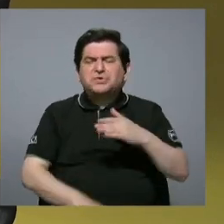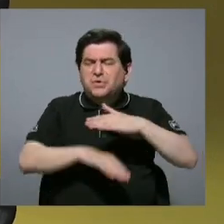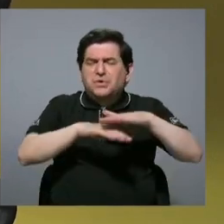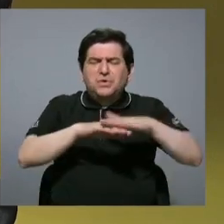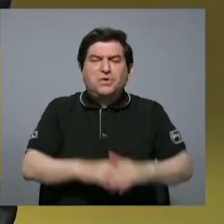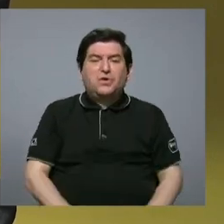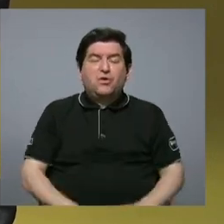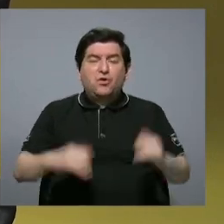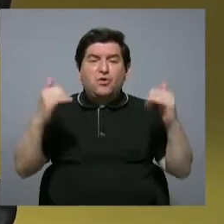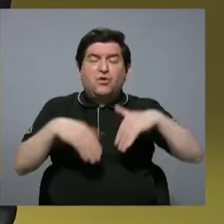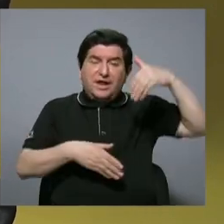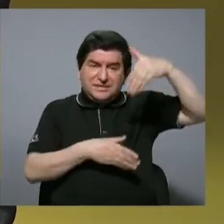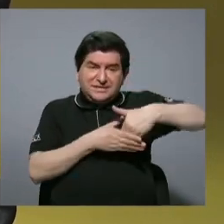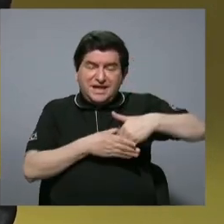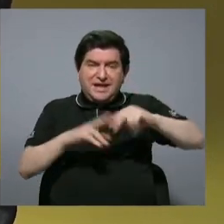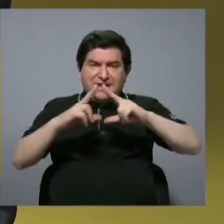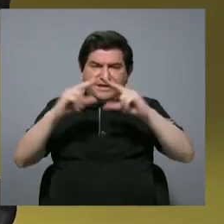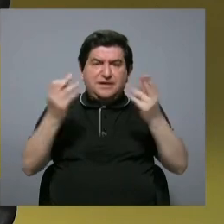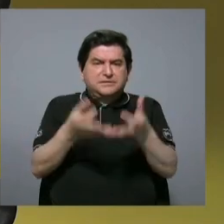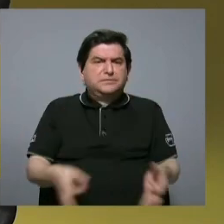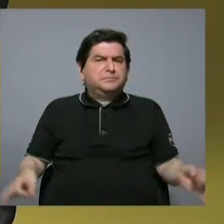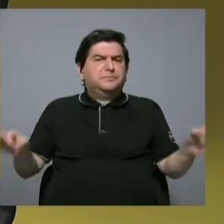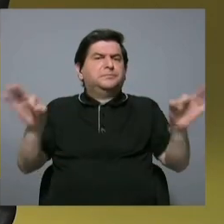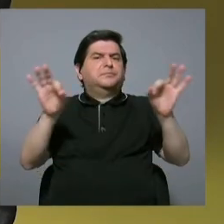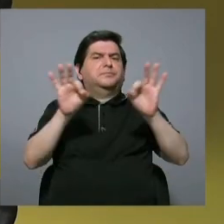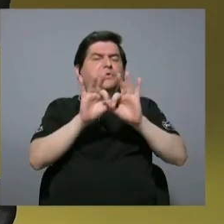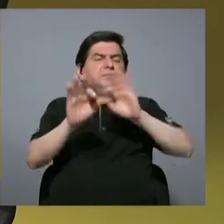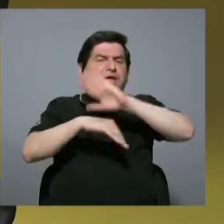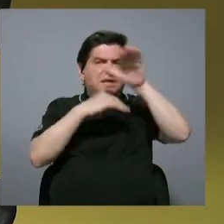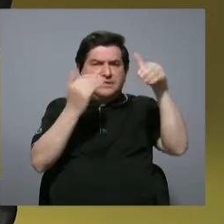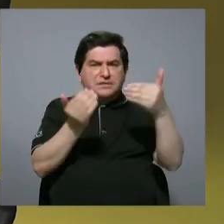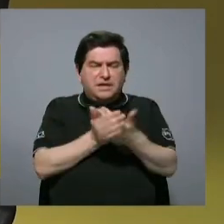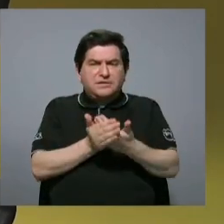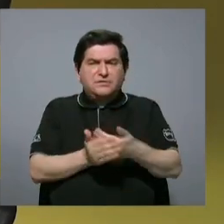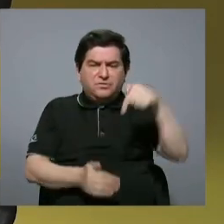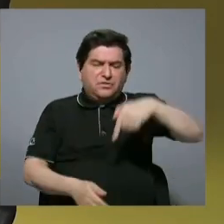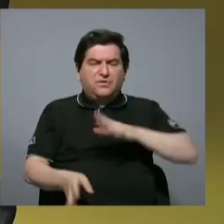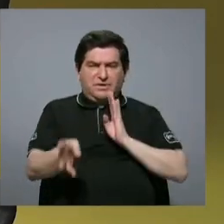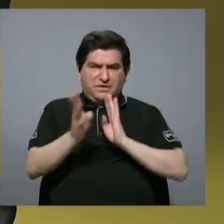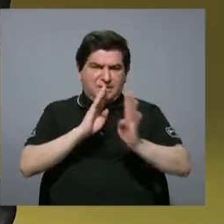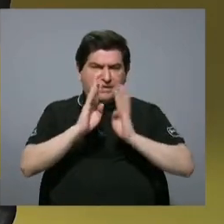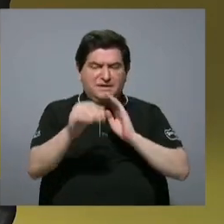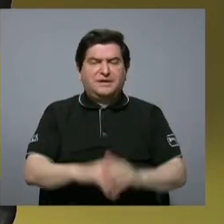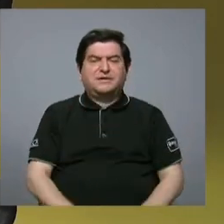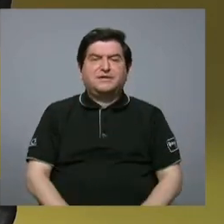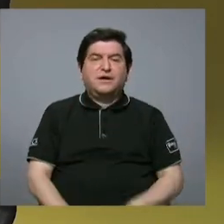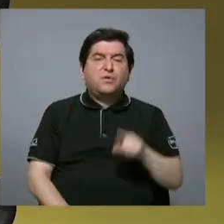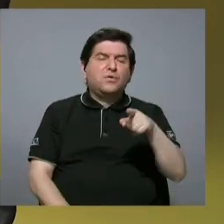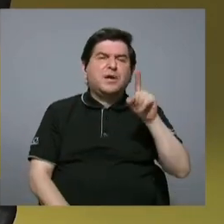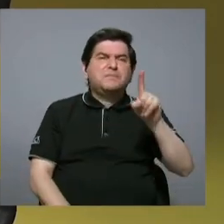guerras civiles en Nicaragua fueron muy importantes para todo lo que estamos conversando. Hubo una en